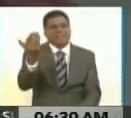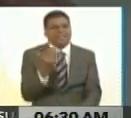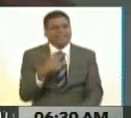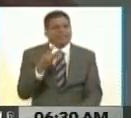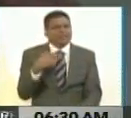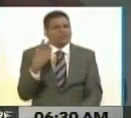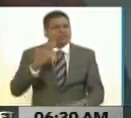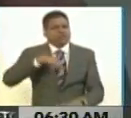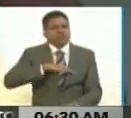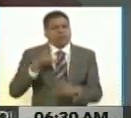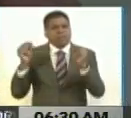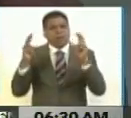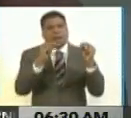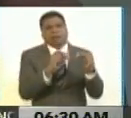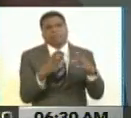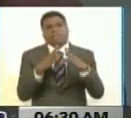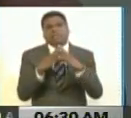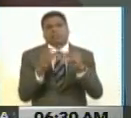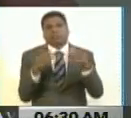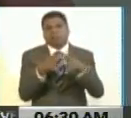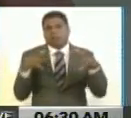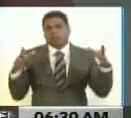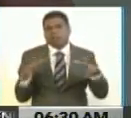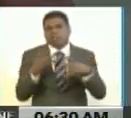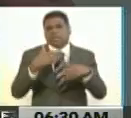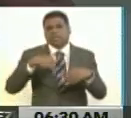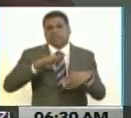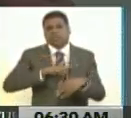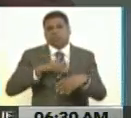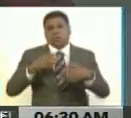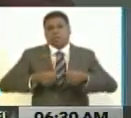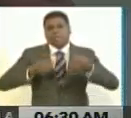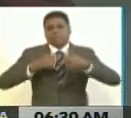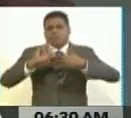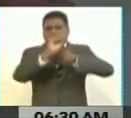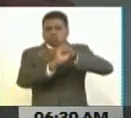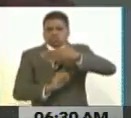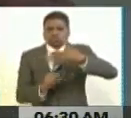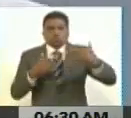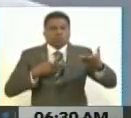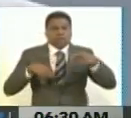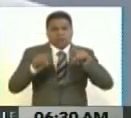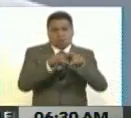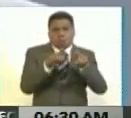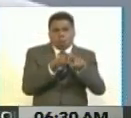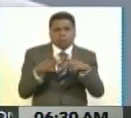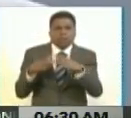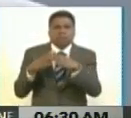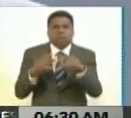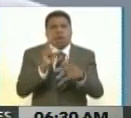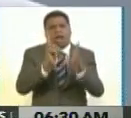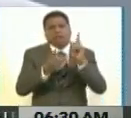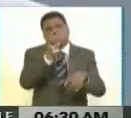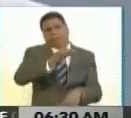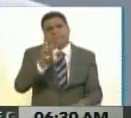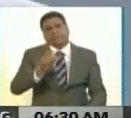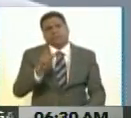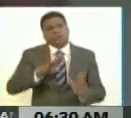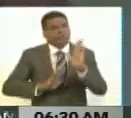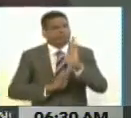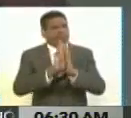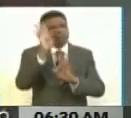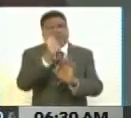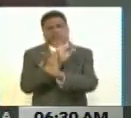estar hablando de las magnitudes de este mercado común del sur, porque pareciera que hay algunas personas que no avanzan,